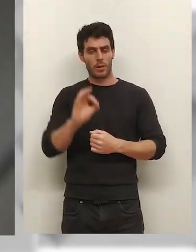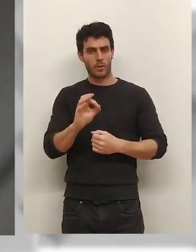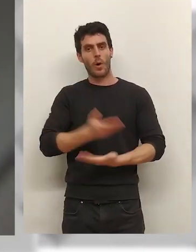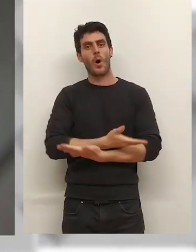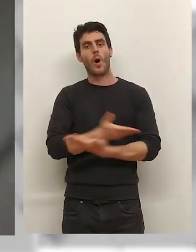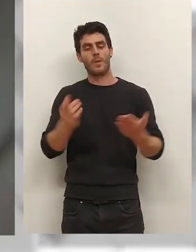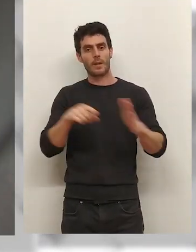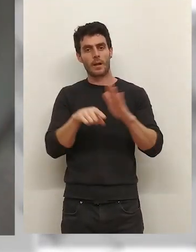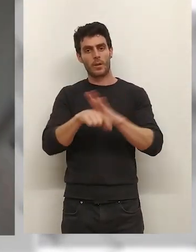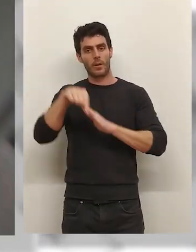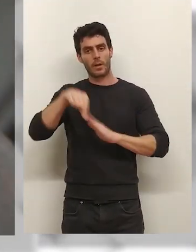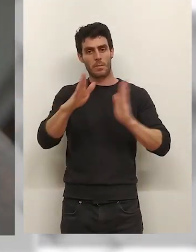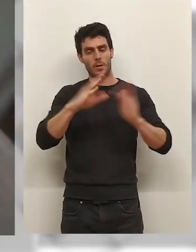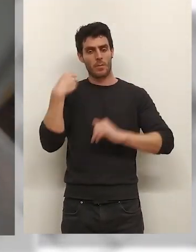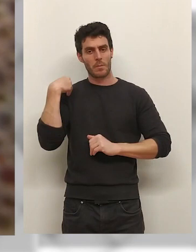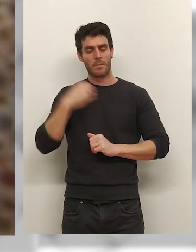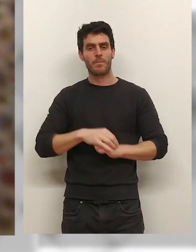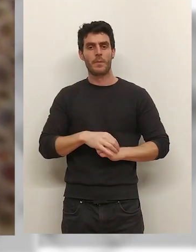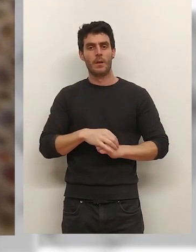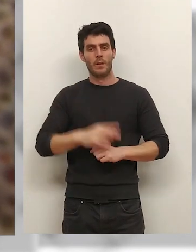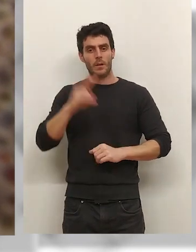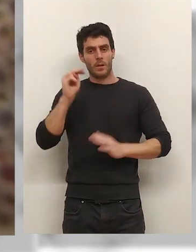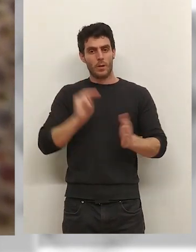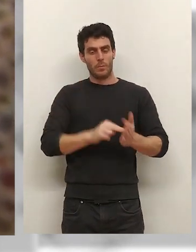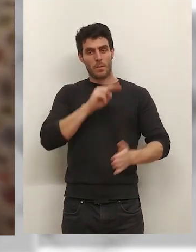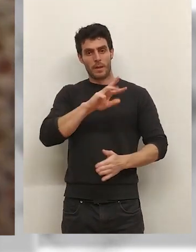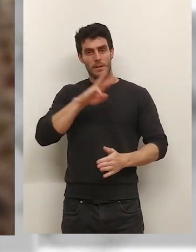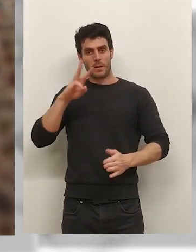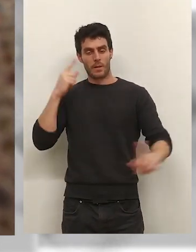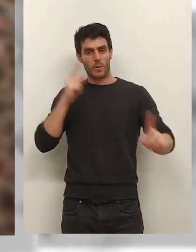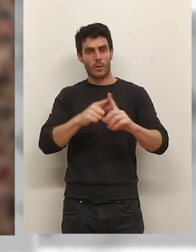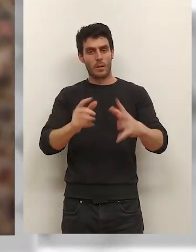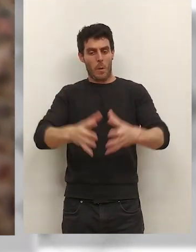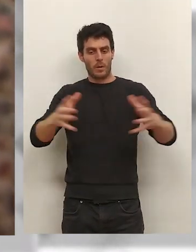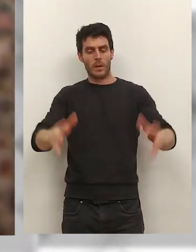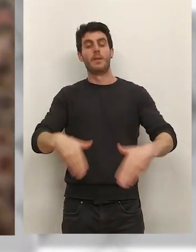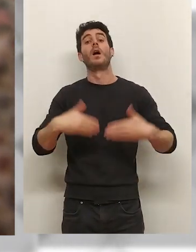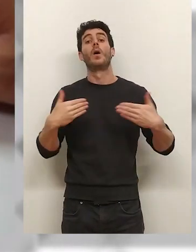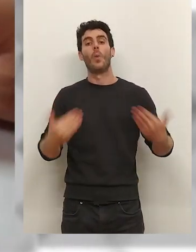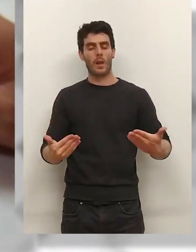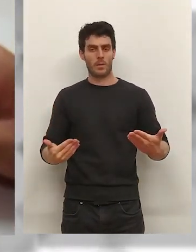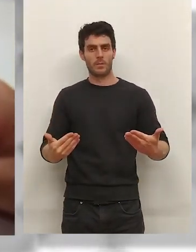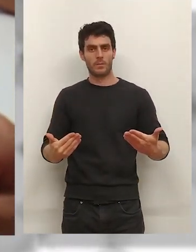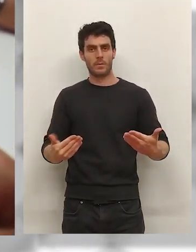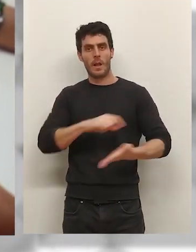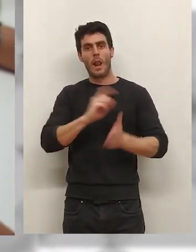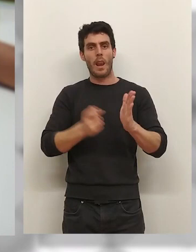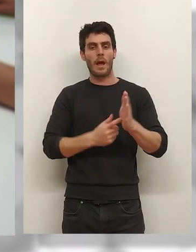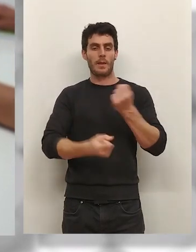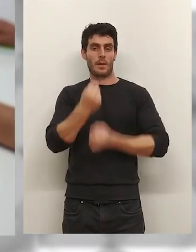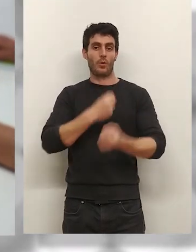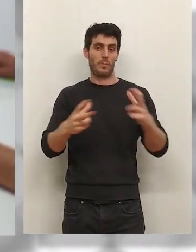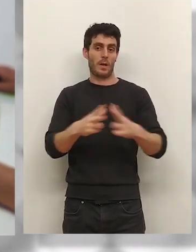de las ofertas gestionadas en este periodo. Para este 2023 se marcan como gran objetivo, haciendo valer la